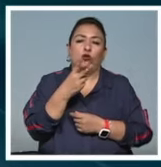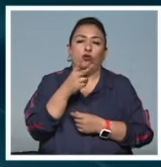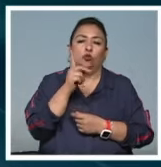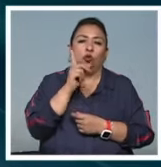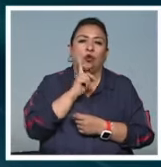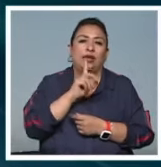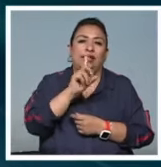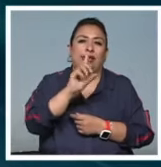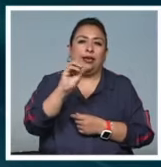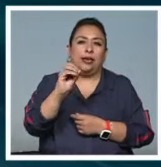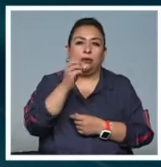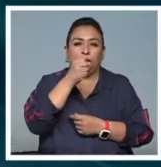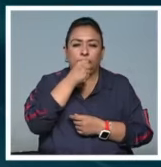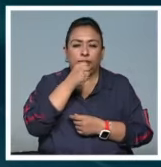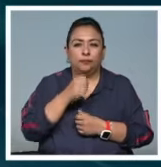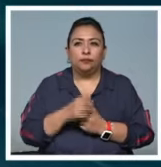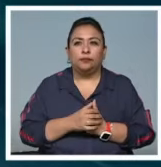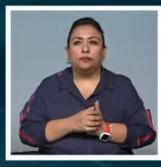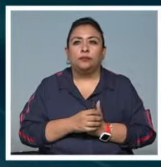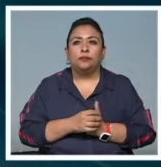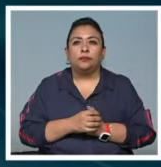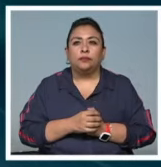22, Diana Obispo.